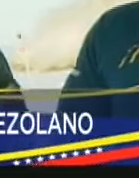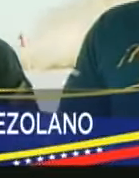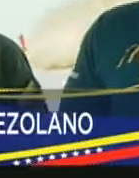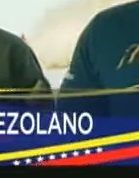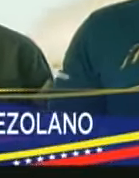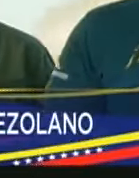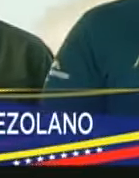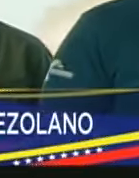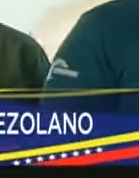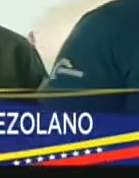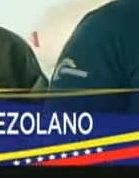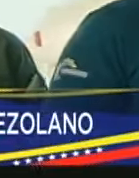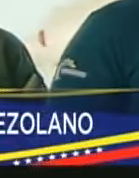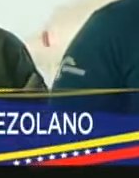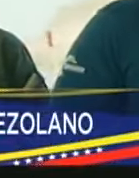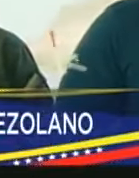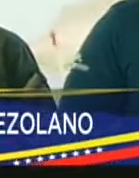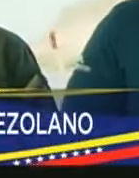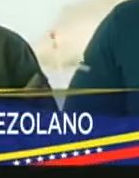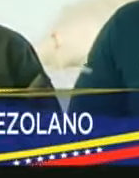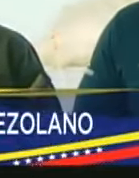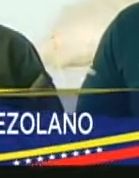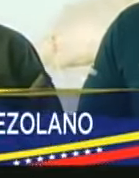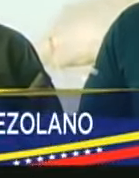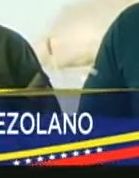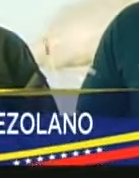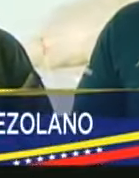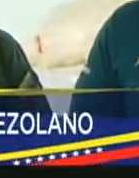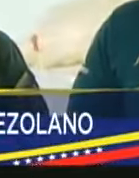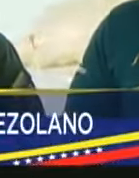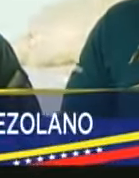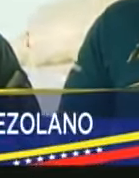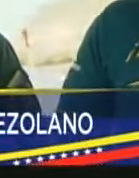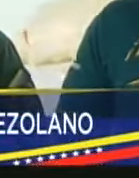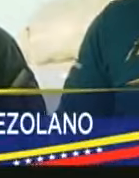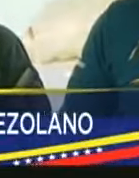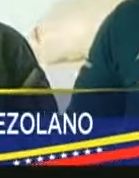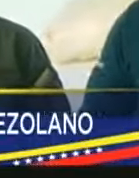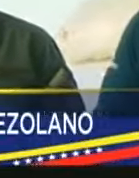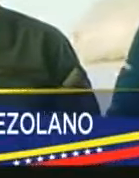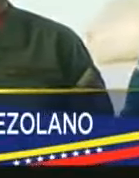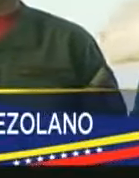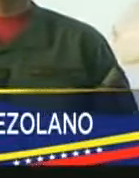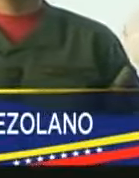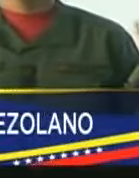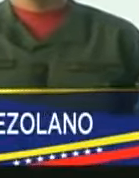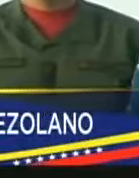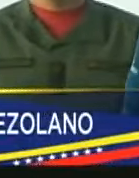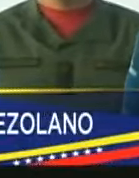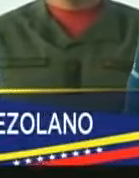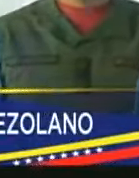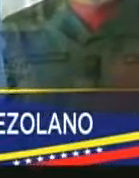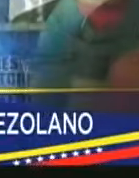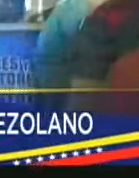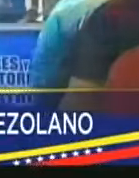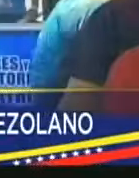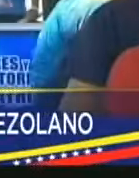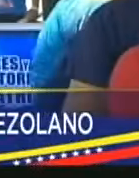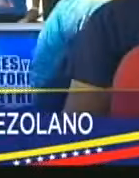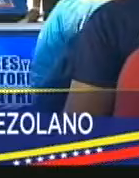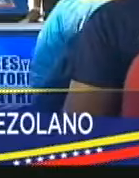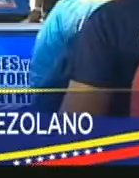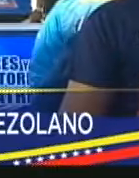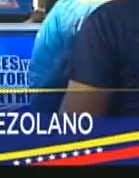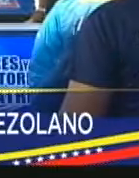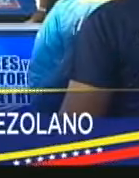hombres y mujeres curtidos por el sol, sino contra la flora y la fauna marina del país. Gracias a la labor incansable del